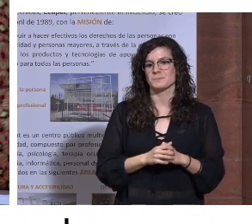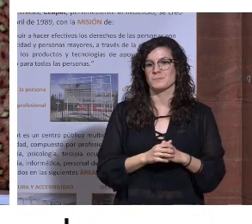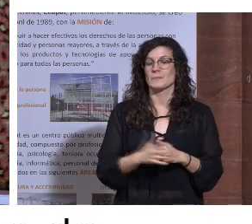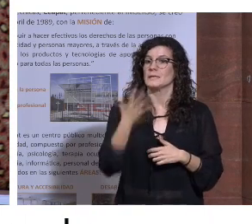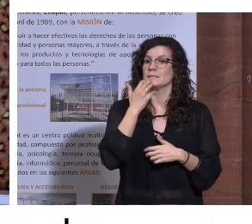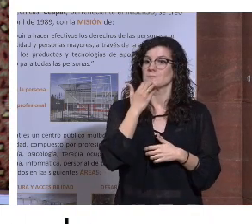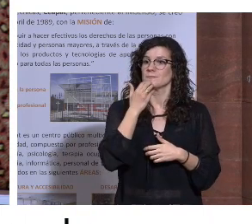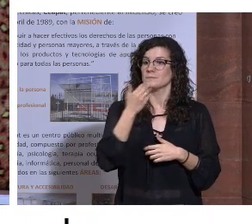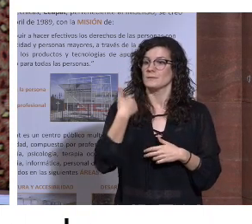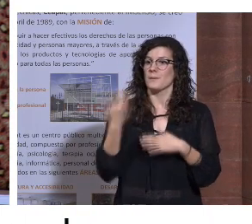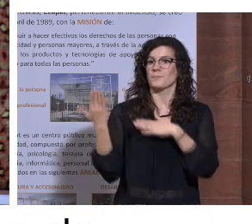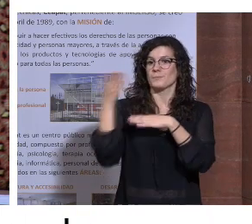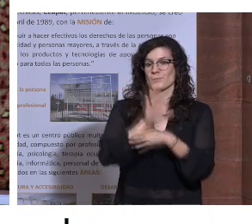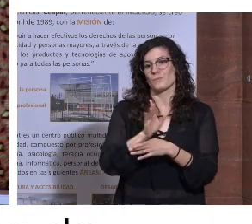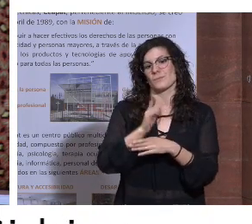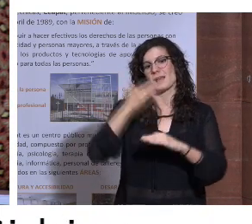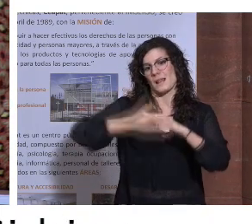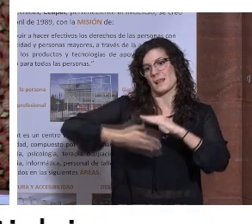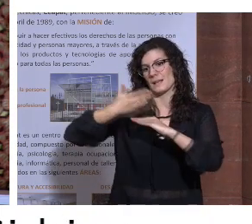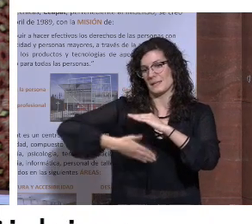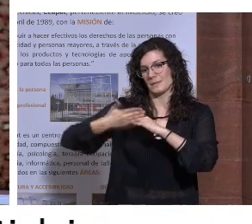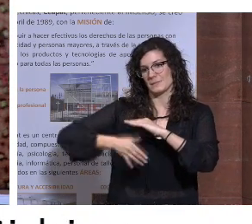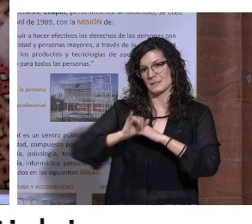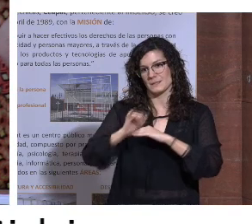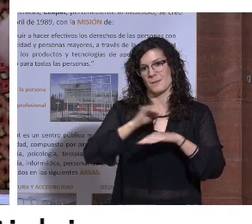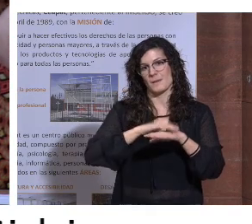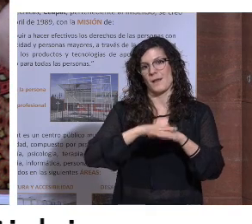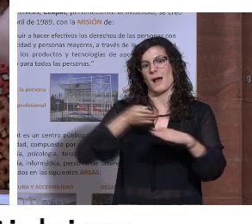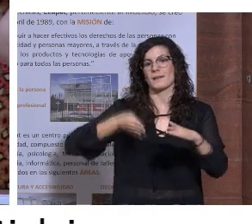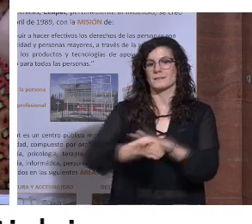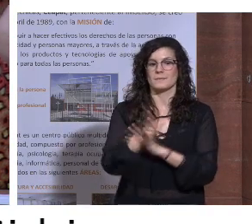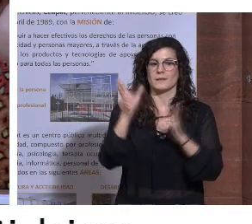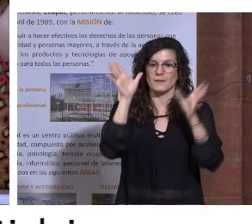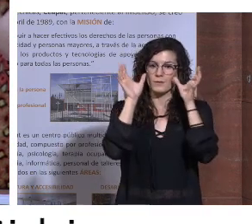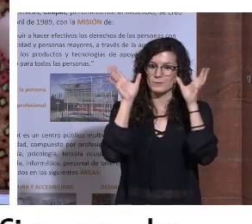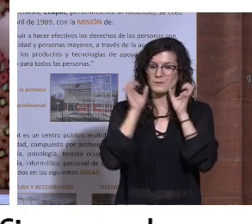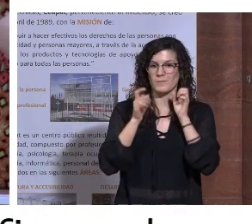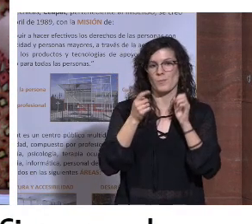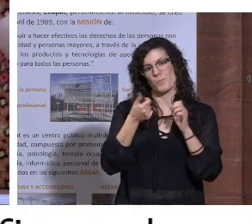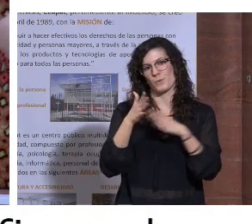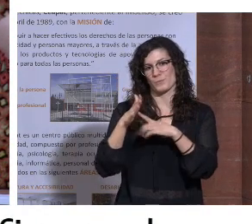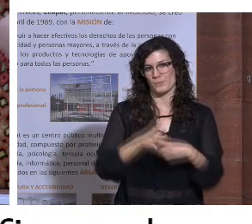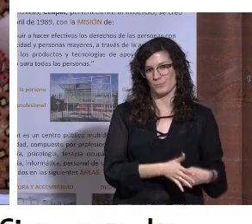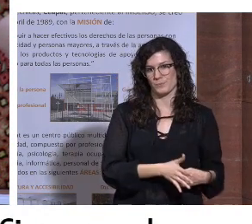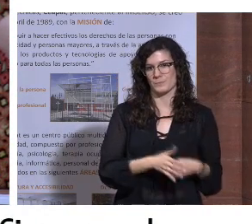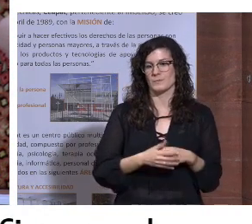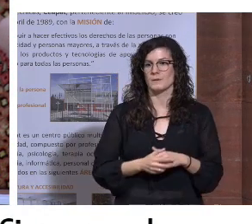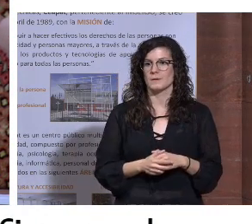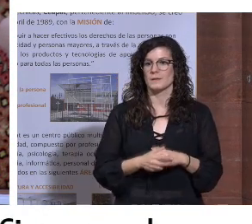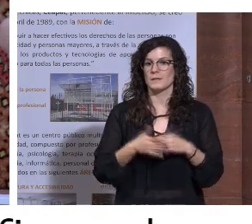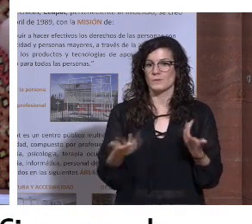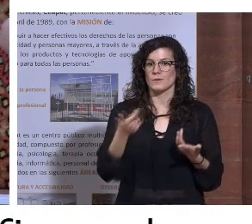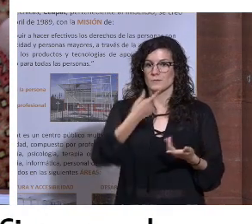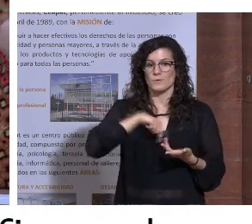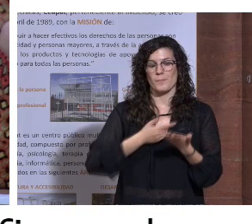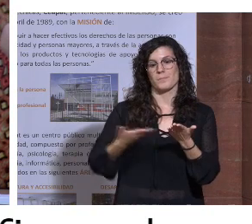si bien presenta todavía carencias significativas en la accesibilidad cognitiva, ha quedado un poco relegada. Bien, y por esto planteamos, y